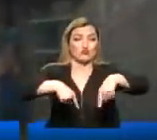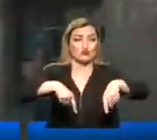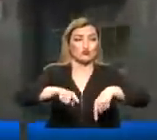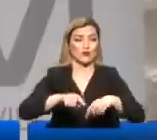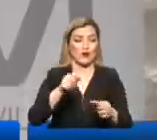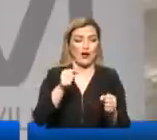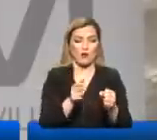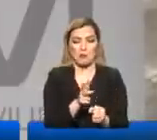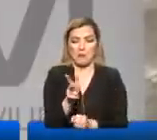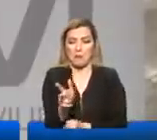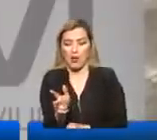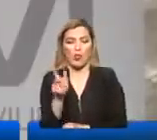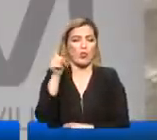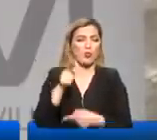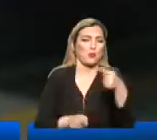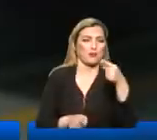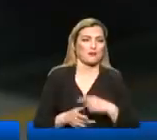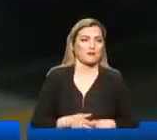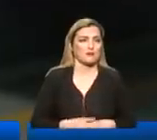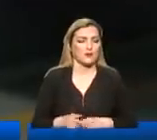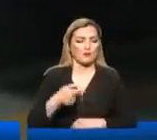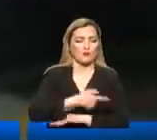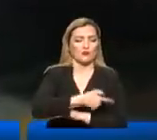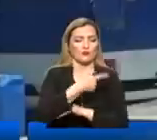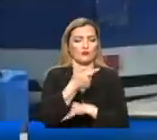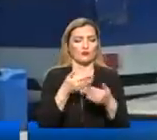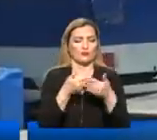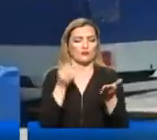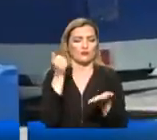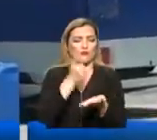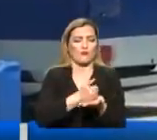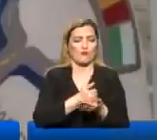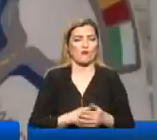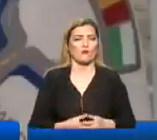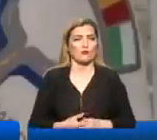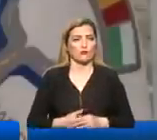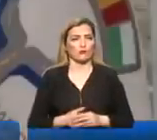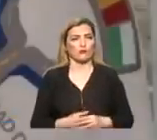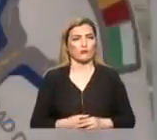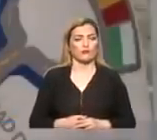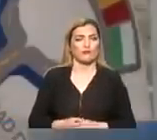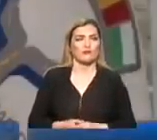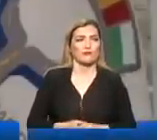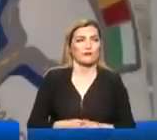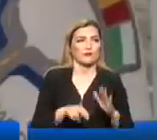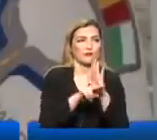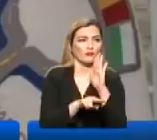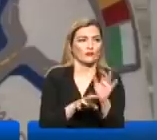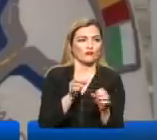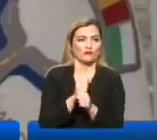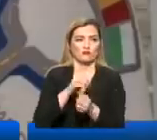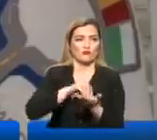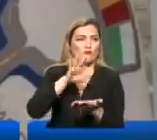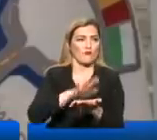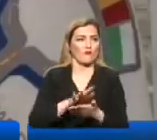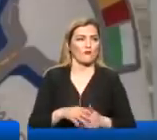podrá estacionar. Además, en los próximos días se habilitará el sistema de matriculación. Nosotros tenemos listos todos los protocolos de bioseguridad